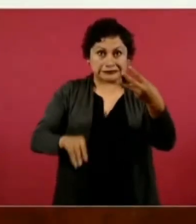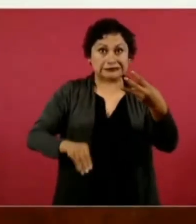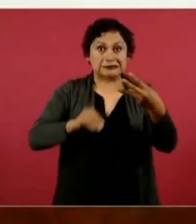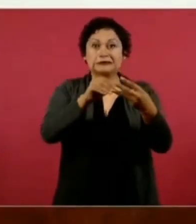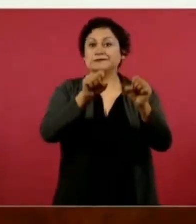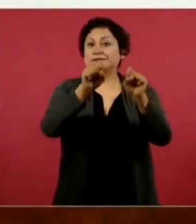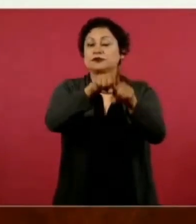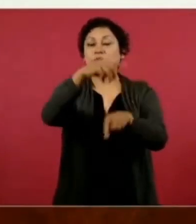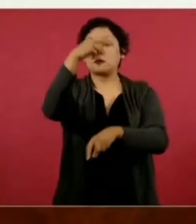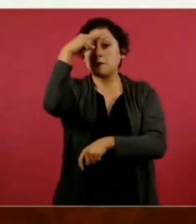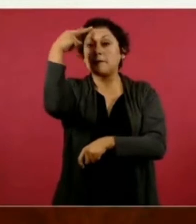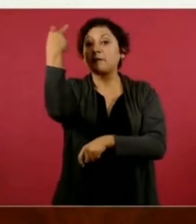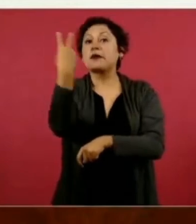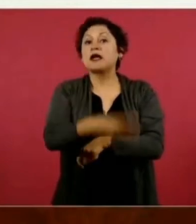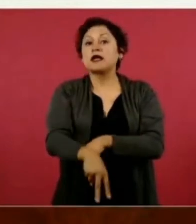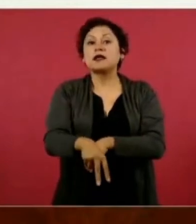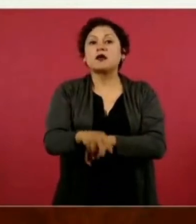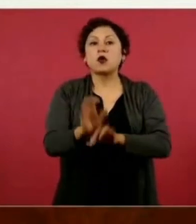desempleo.